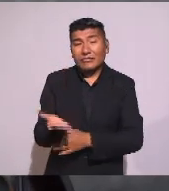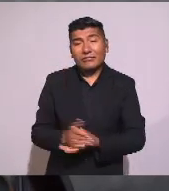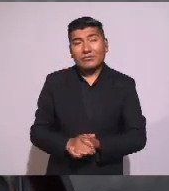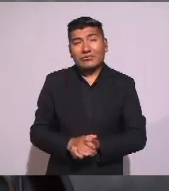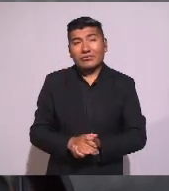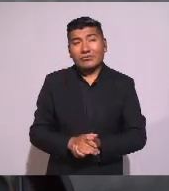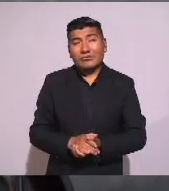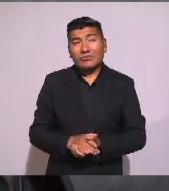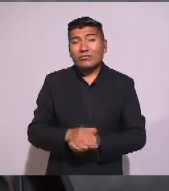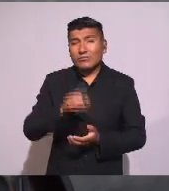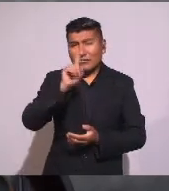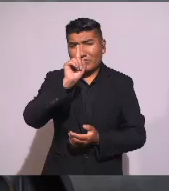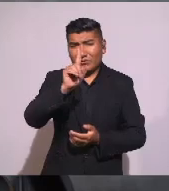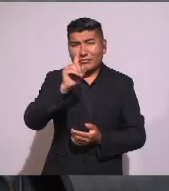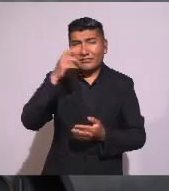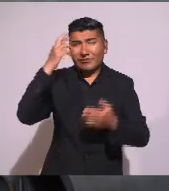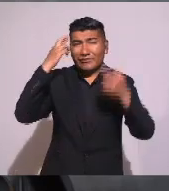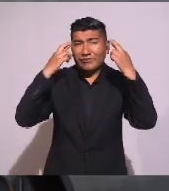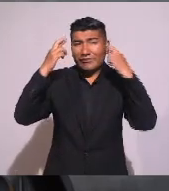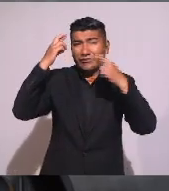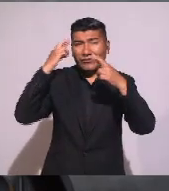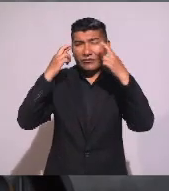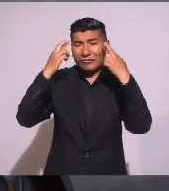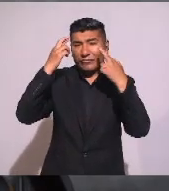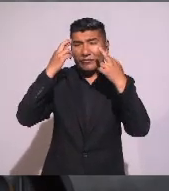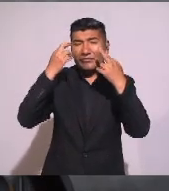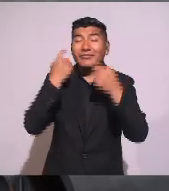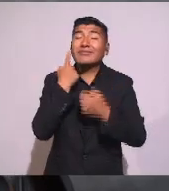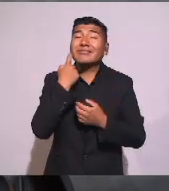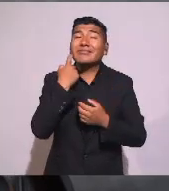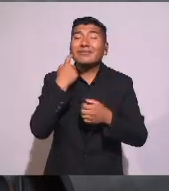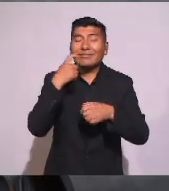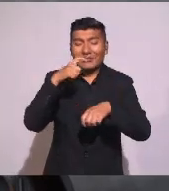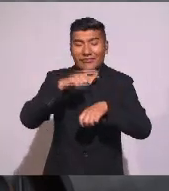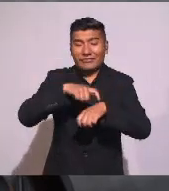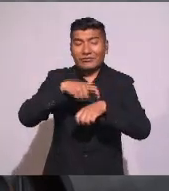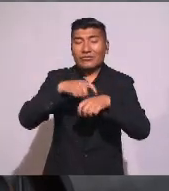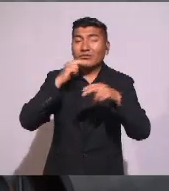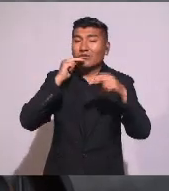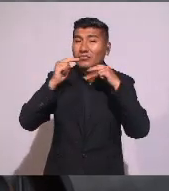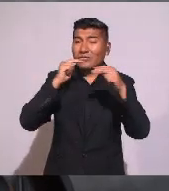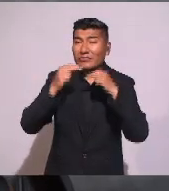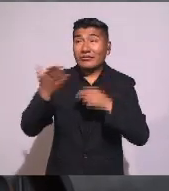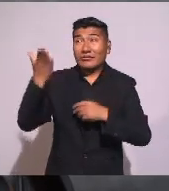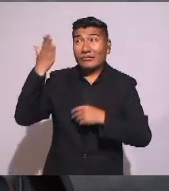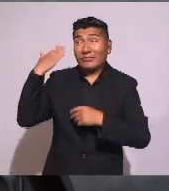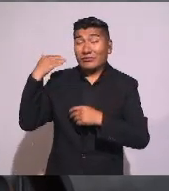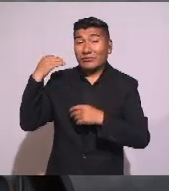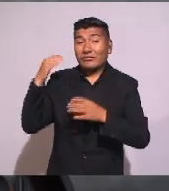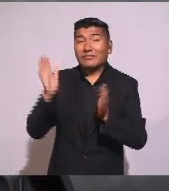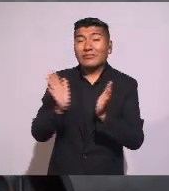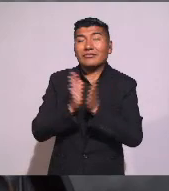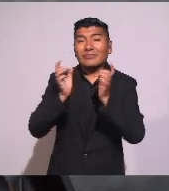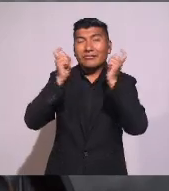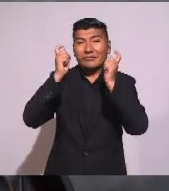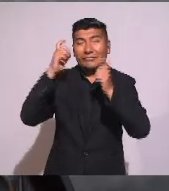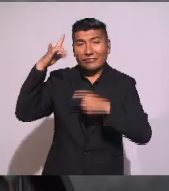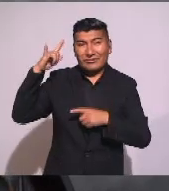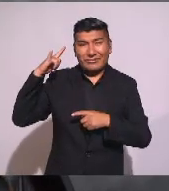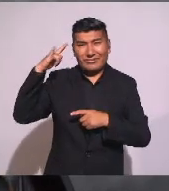permítame una reflexión sobre últimos acontecimientos emocionado en esta semana el aniversario de la ciudad del